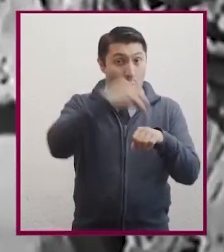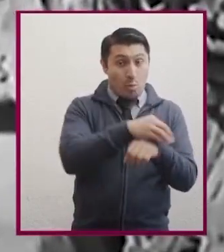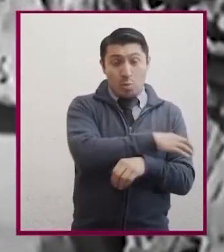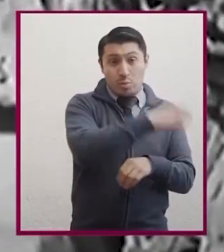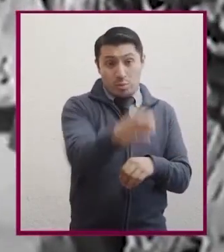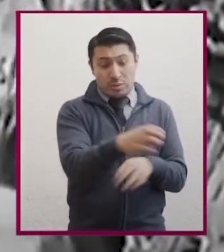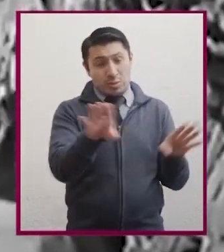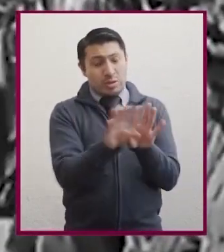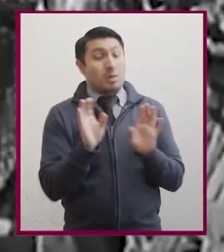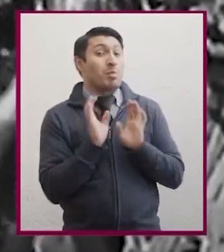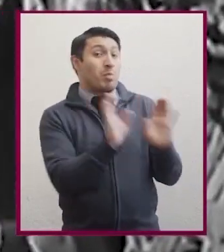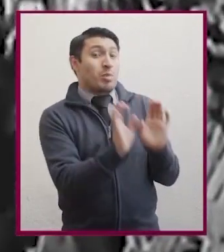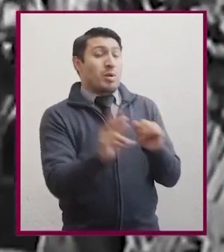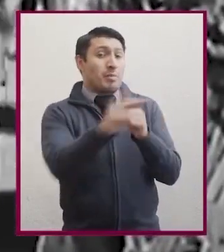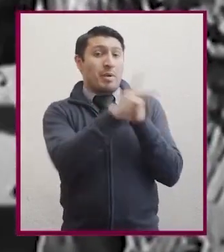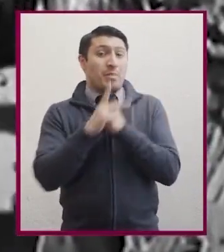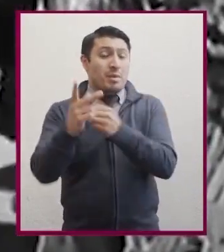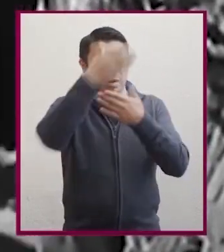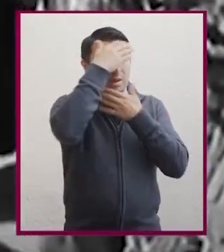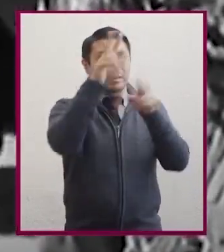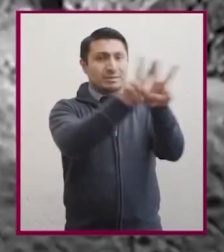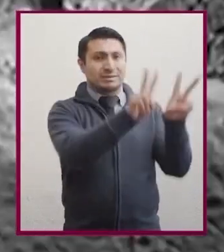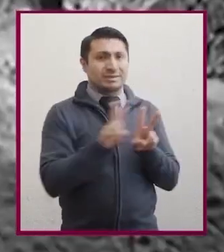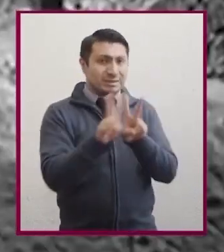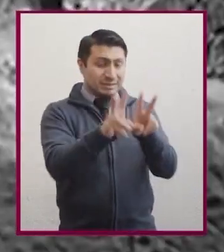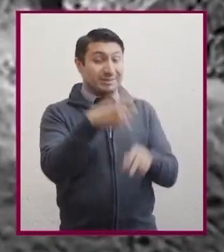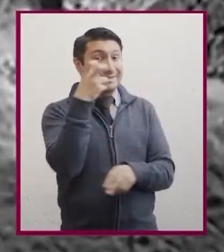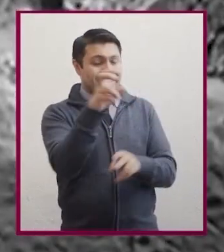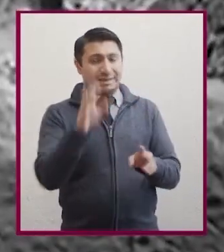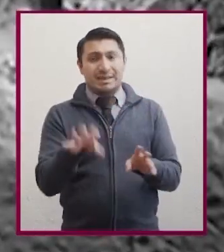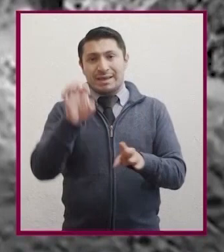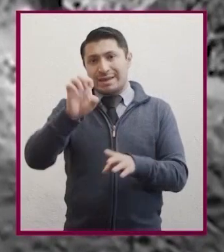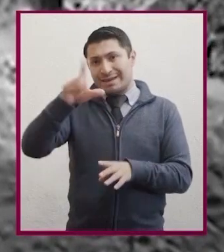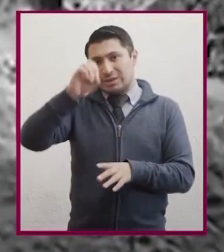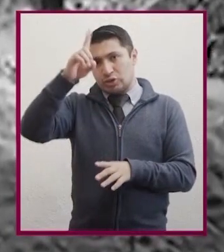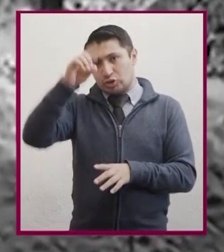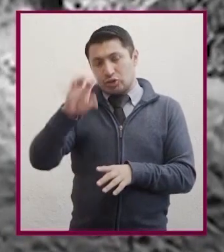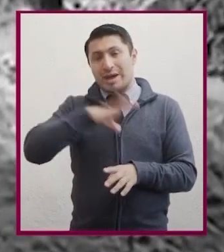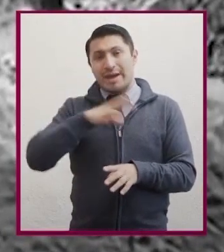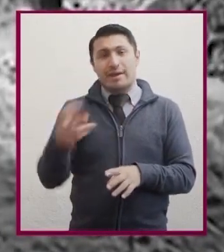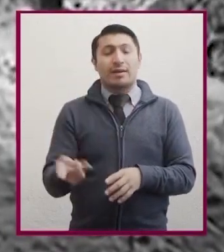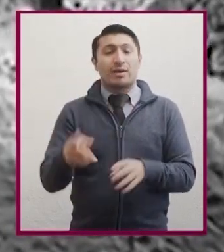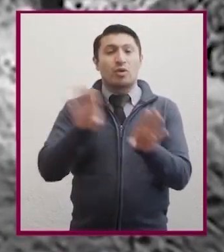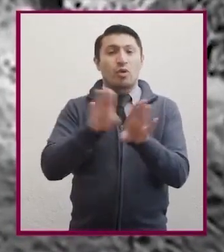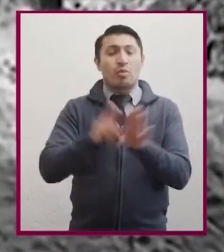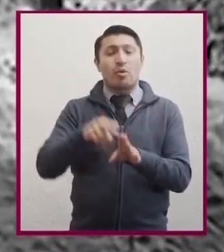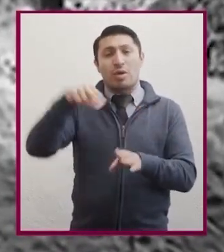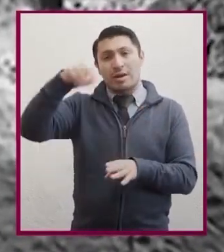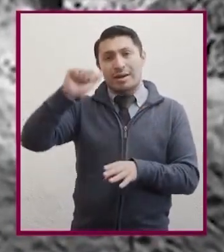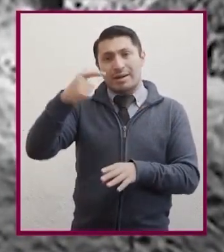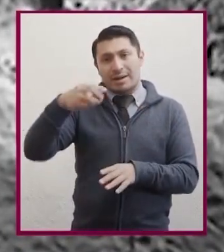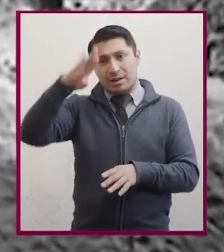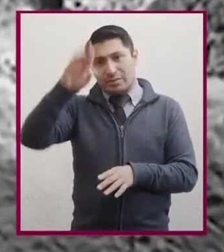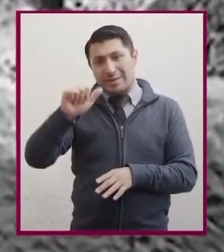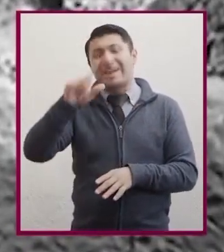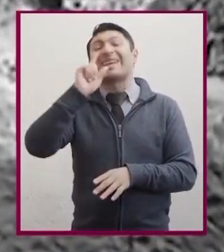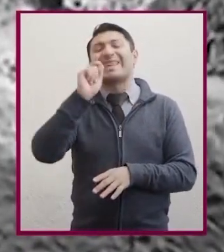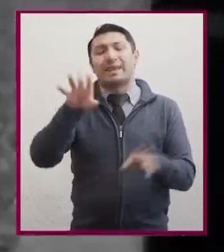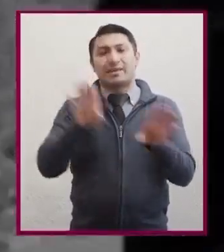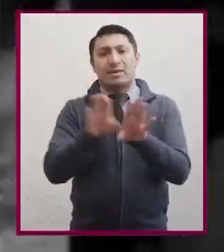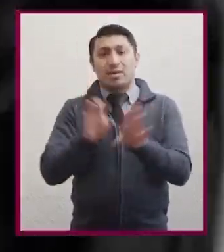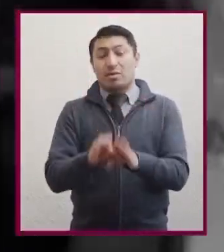campos de refugiados en países árabes vecinos. A este éxodo, los palestinos lo llaman Nakba, que en árabe quiere